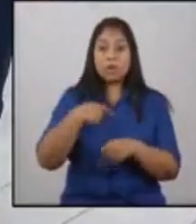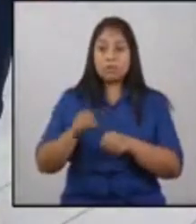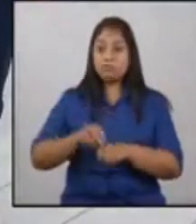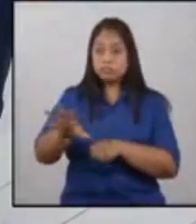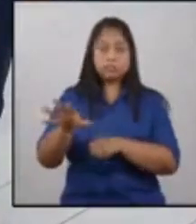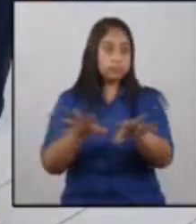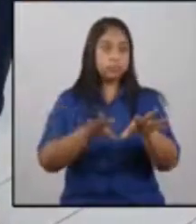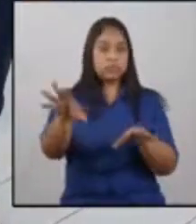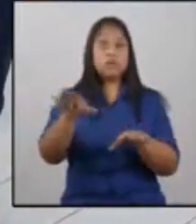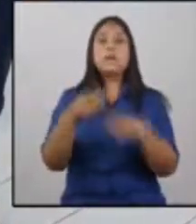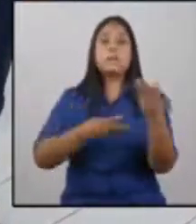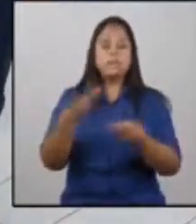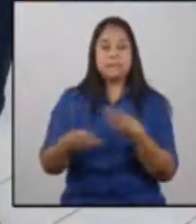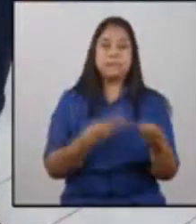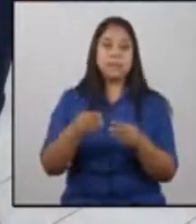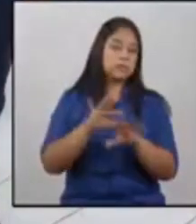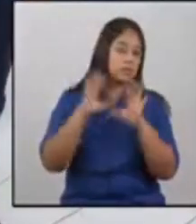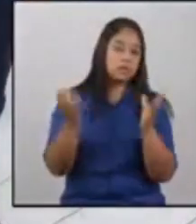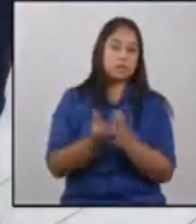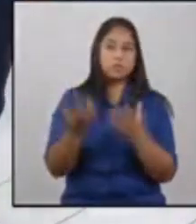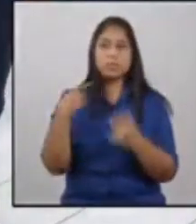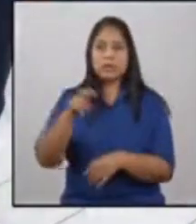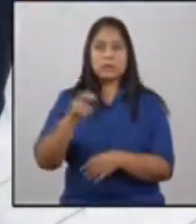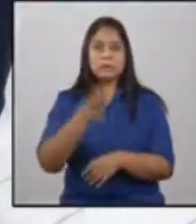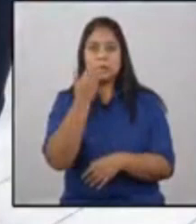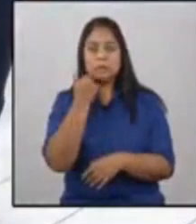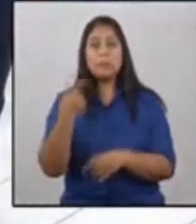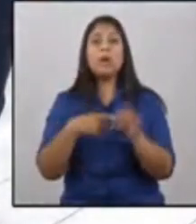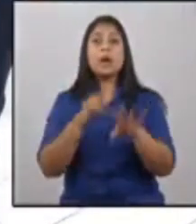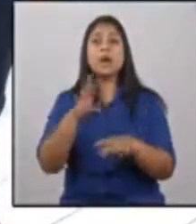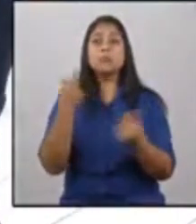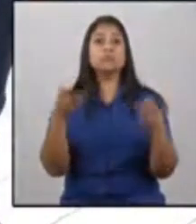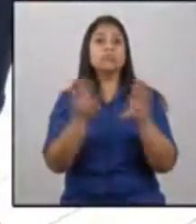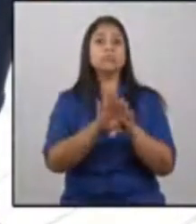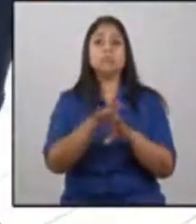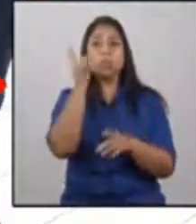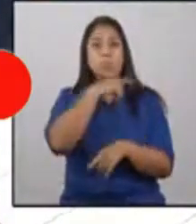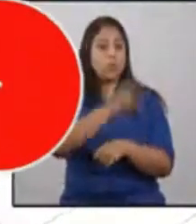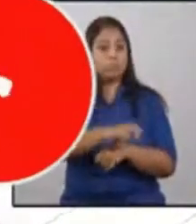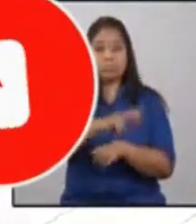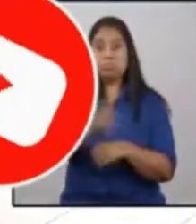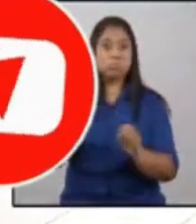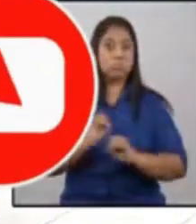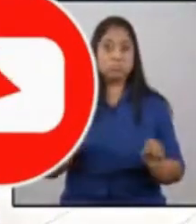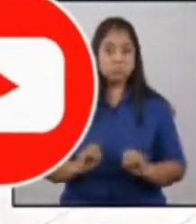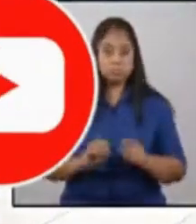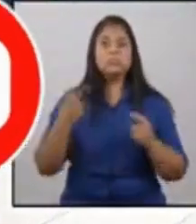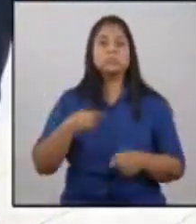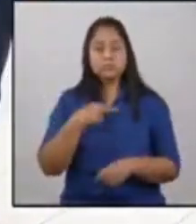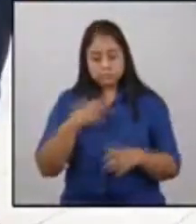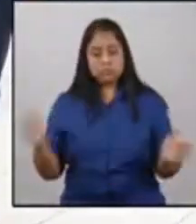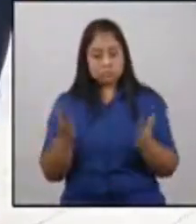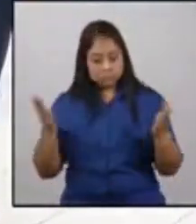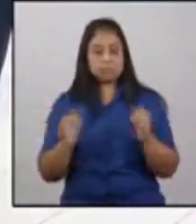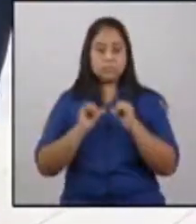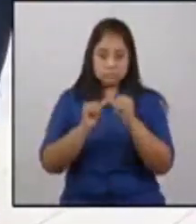el mundo tan necesitados de alimentos, porque mientras hay países que han estado encerrados y no han producido su tierra, nosotros seguimos